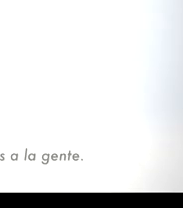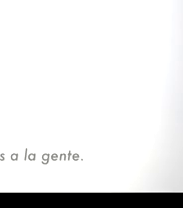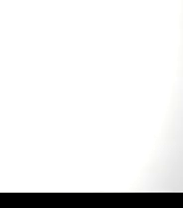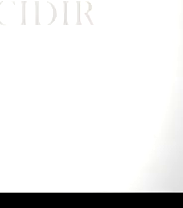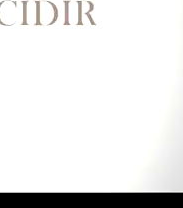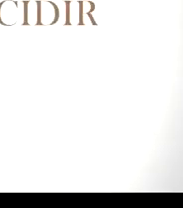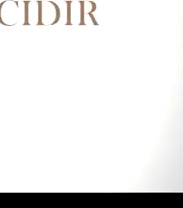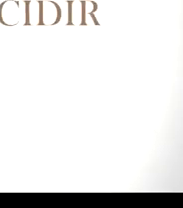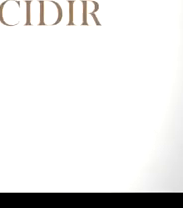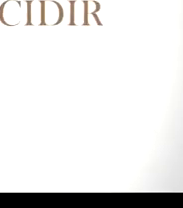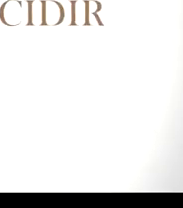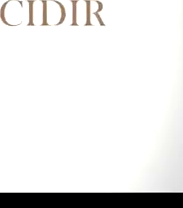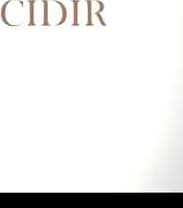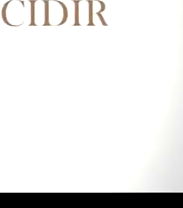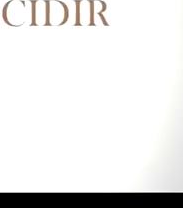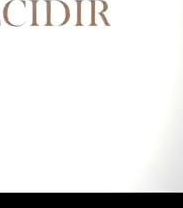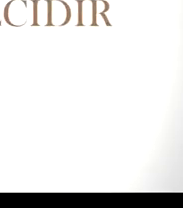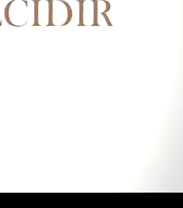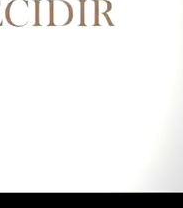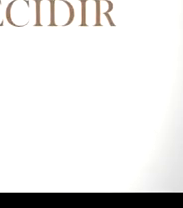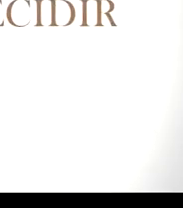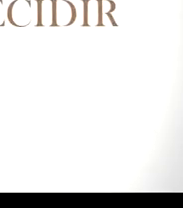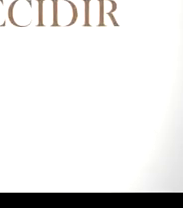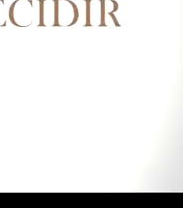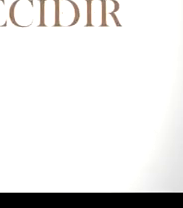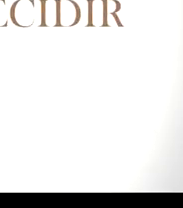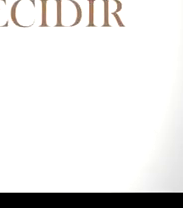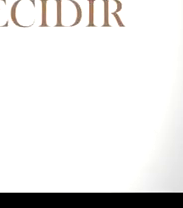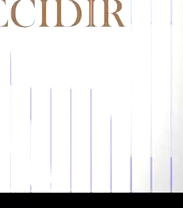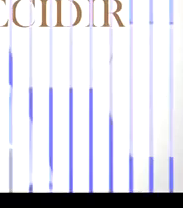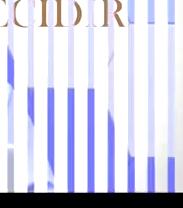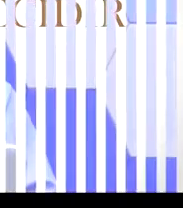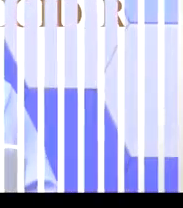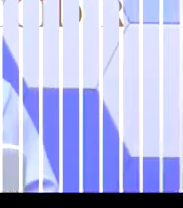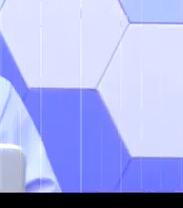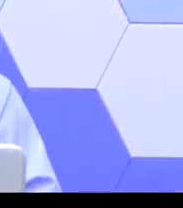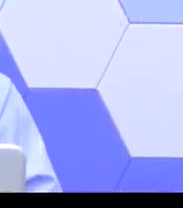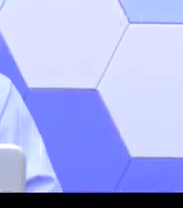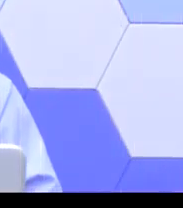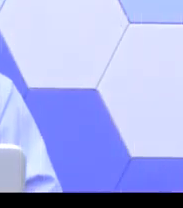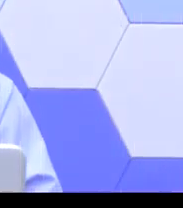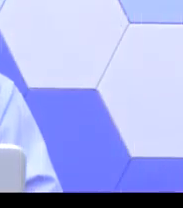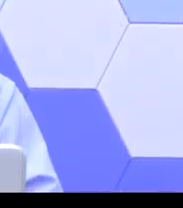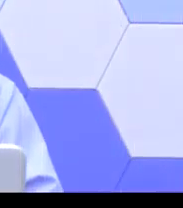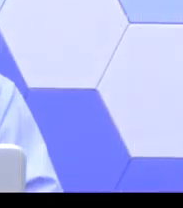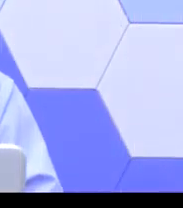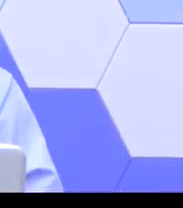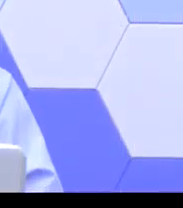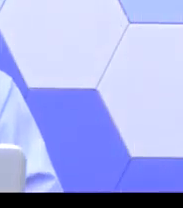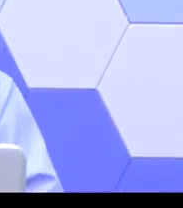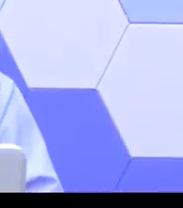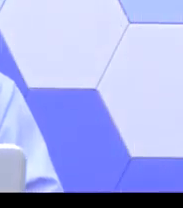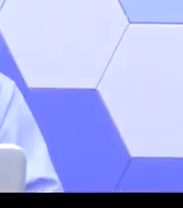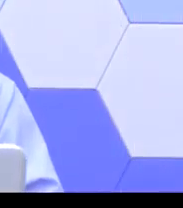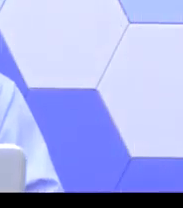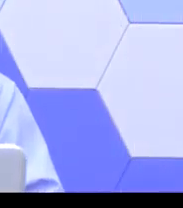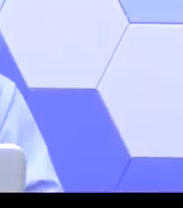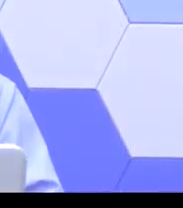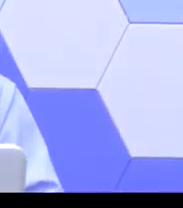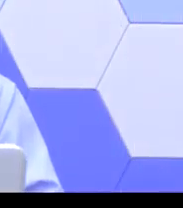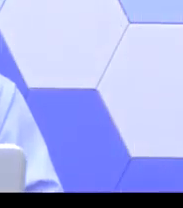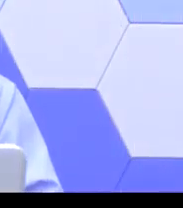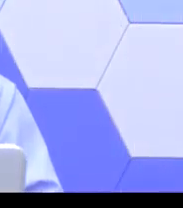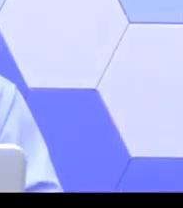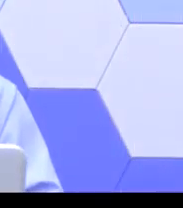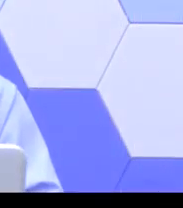gente. 62ª legislatura, debatir para decidir. Continuamos con la información. En San Felipe de Orizatlán,